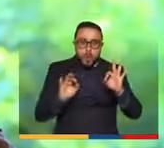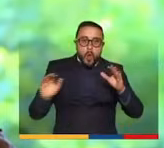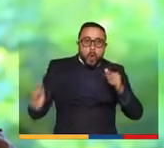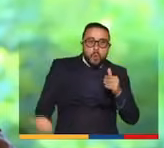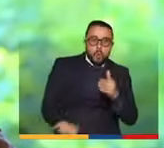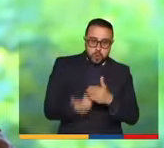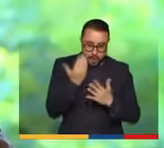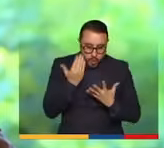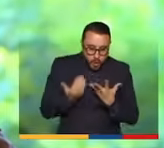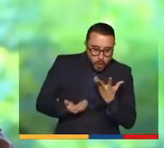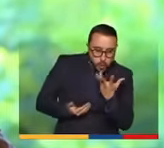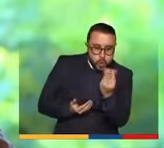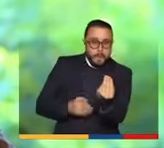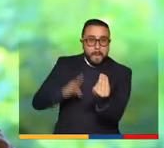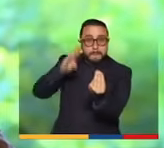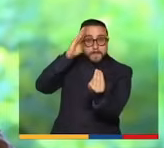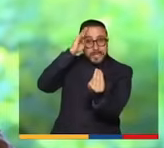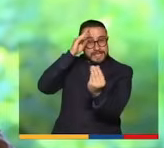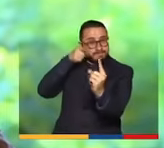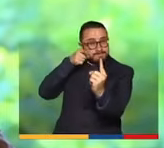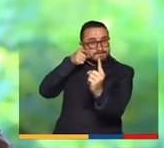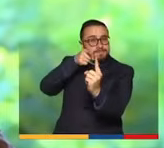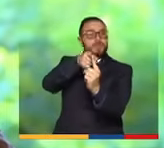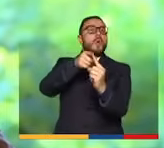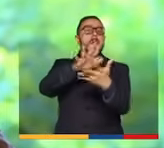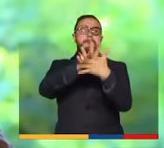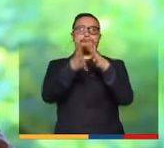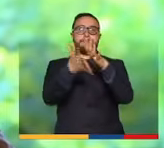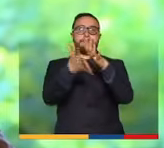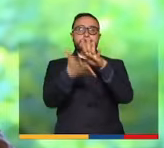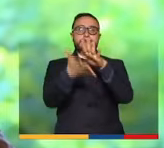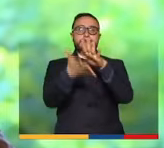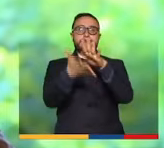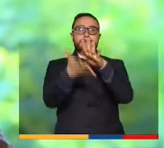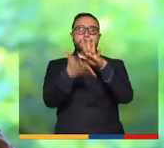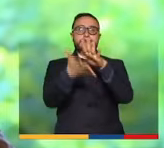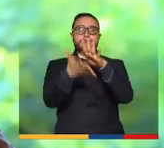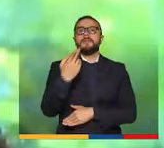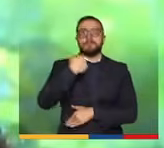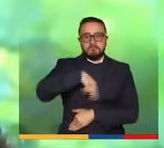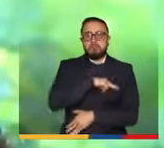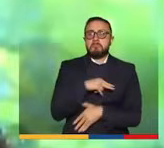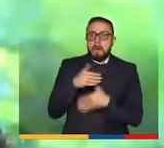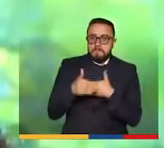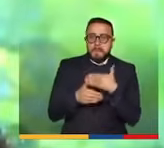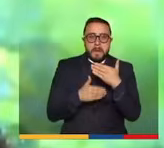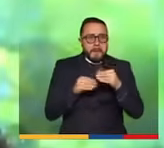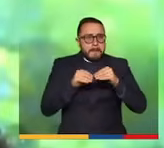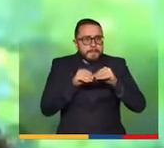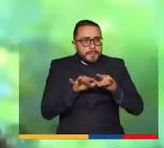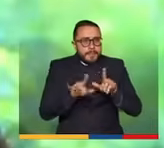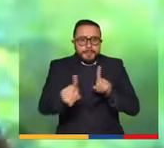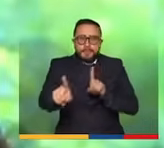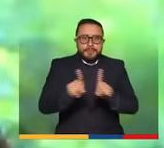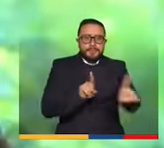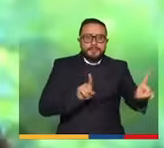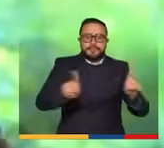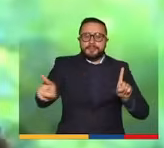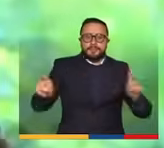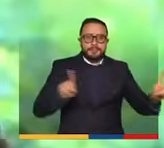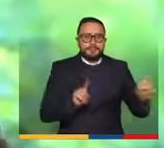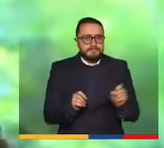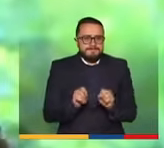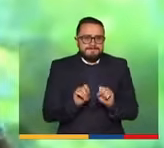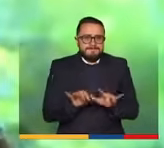fuerza policial por la paz que vamos a introducir de manera masiva en el sur de Bolívar, para